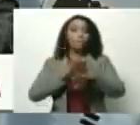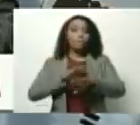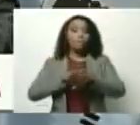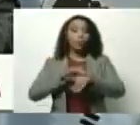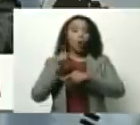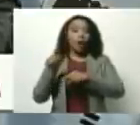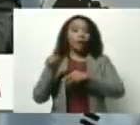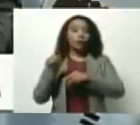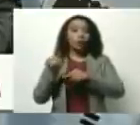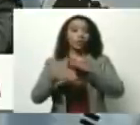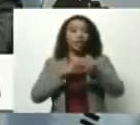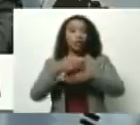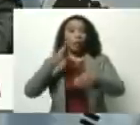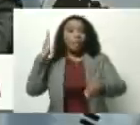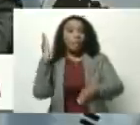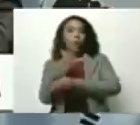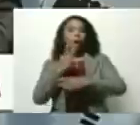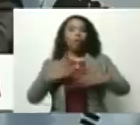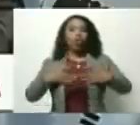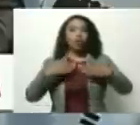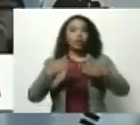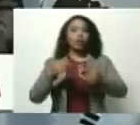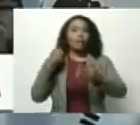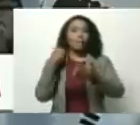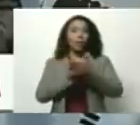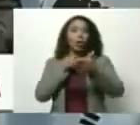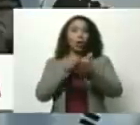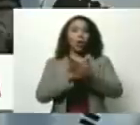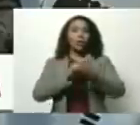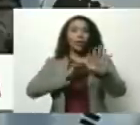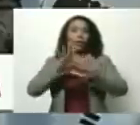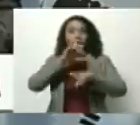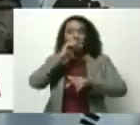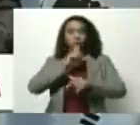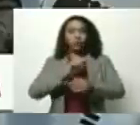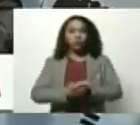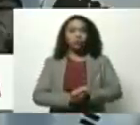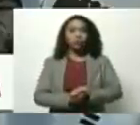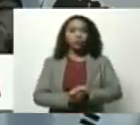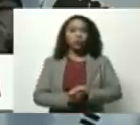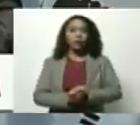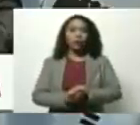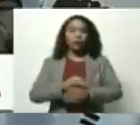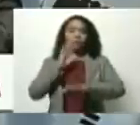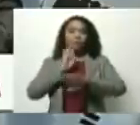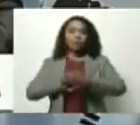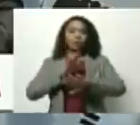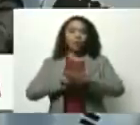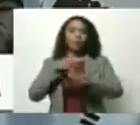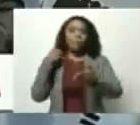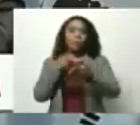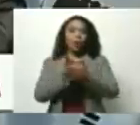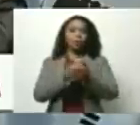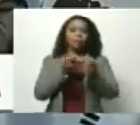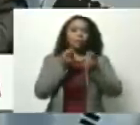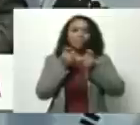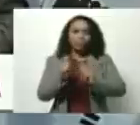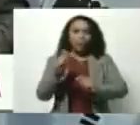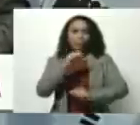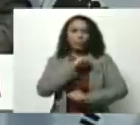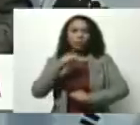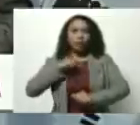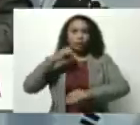Por lo tanto, se imputó al adolescente agresor de 15 años de edad por el delito de lesiones intencionales